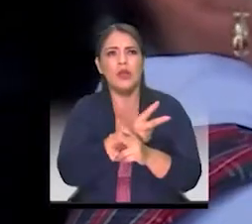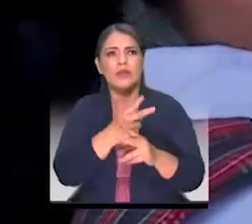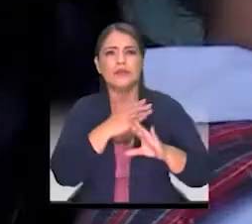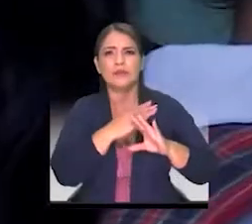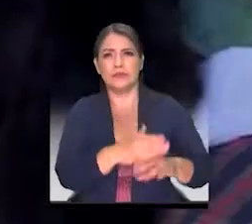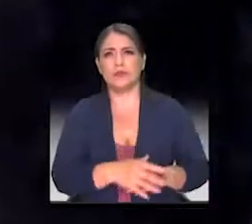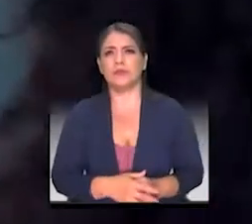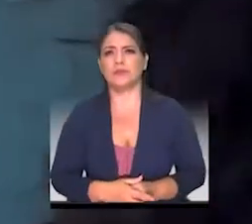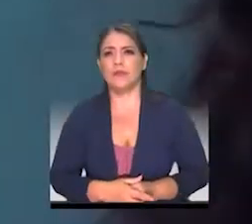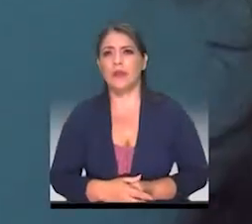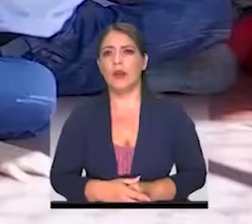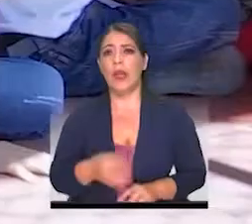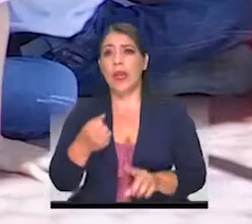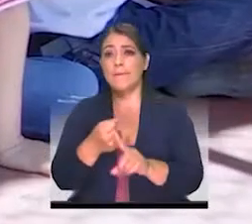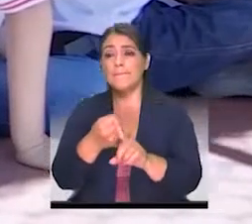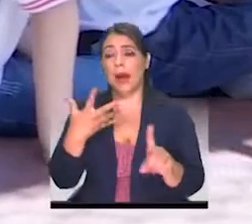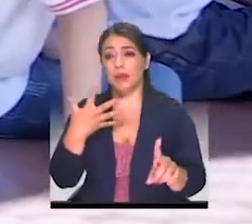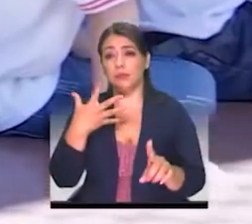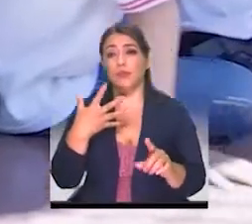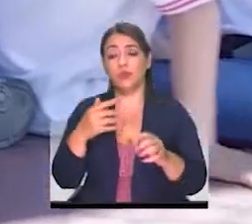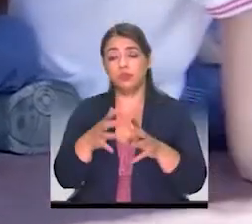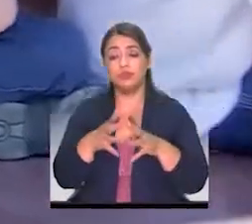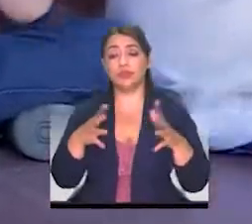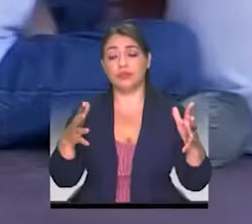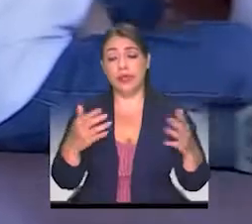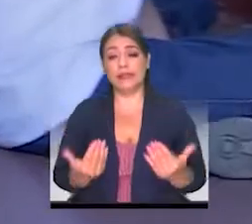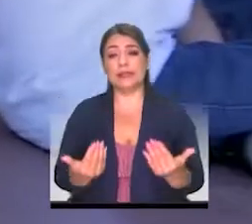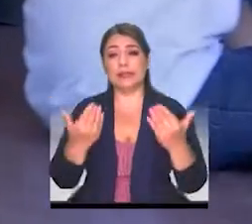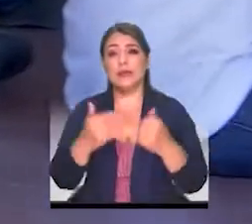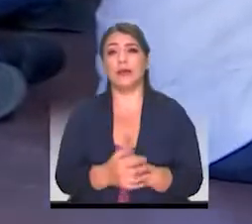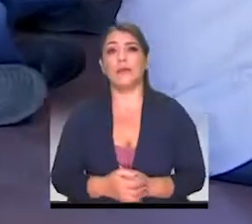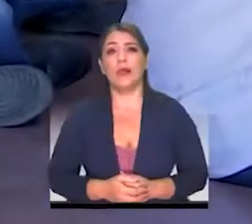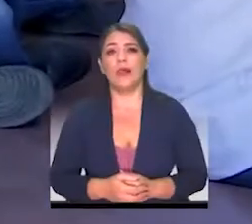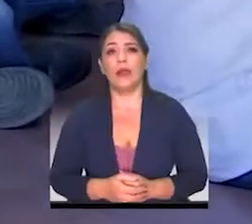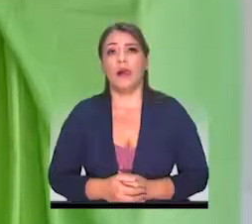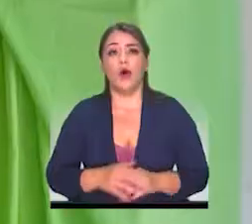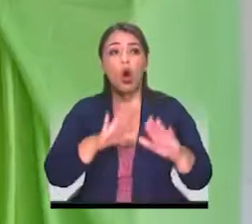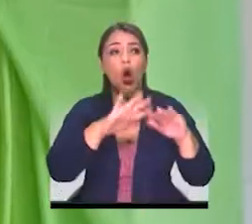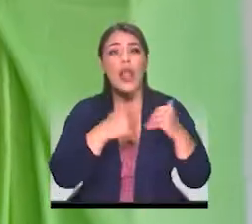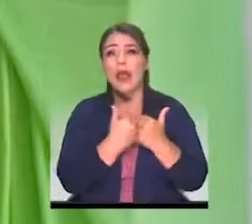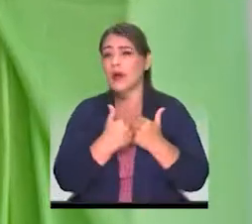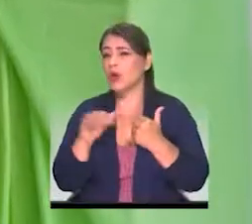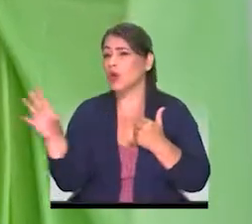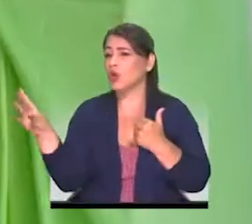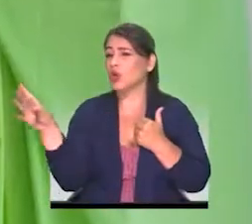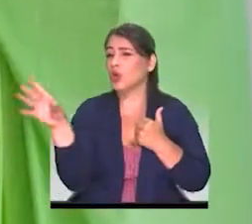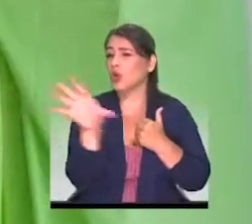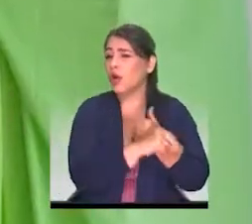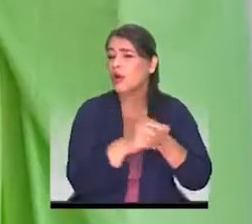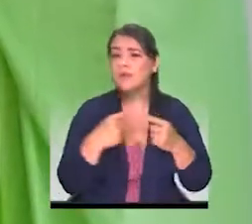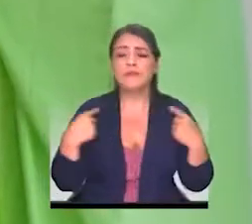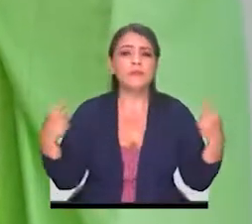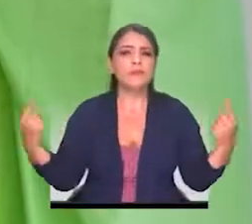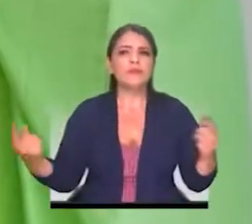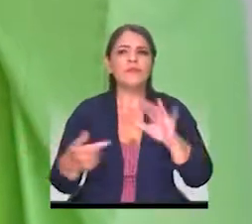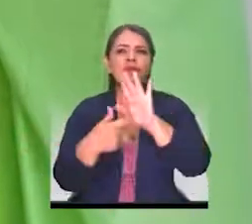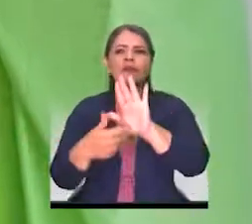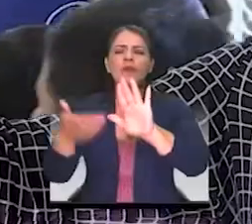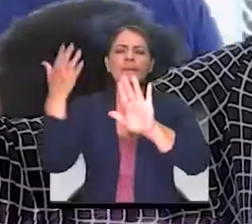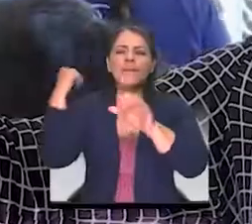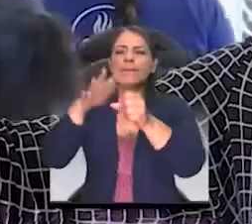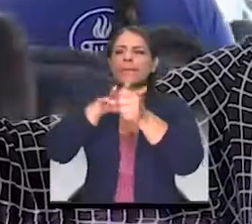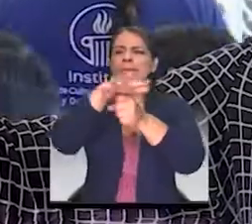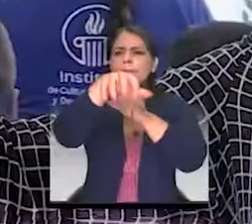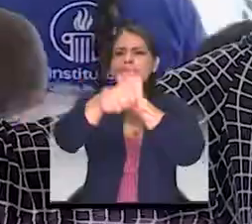El impacto ha sido muy grande. Estamos interviniendo todas las instituciones educativas de nuestra ciudad, el